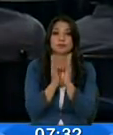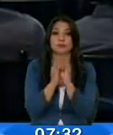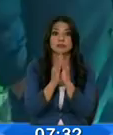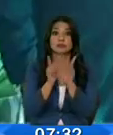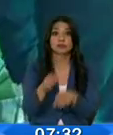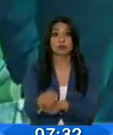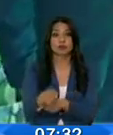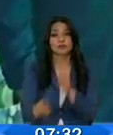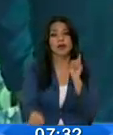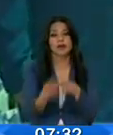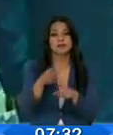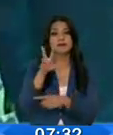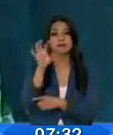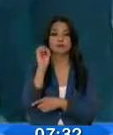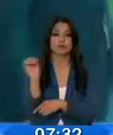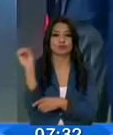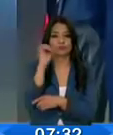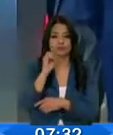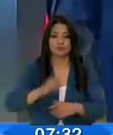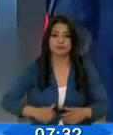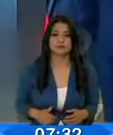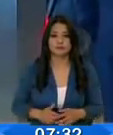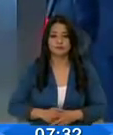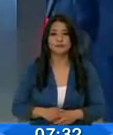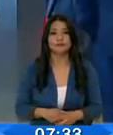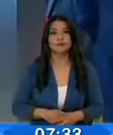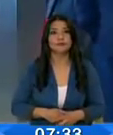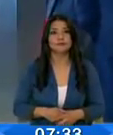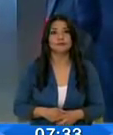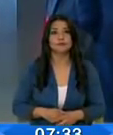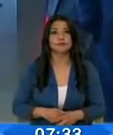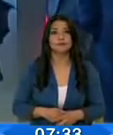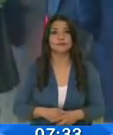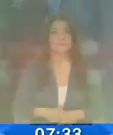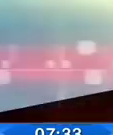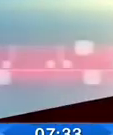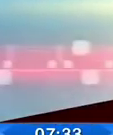cabo hasta el 3 de octubre, informó Adriana Peralta.